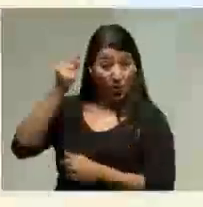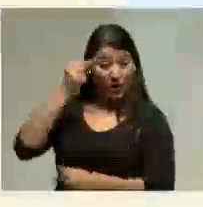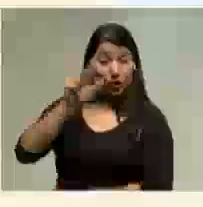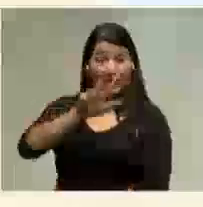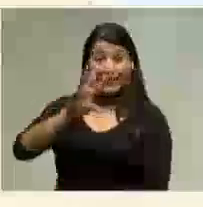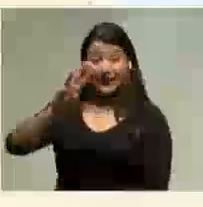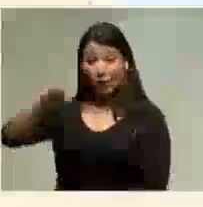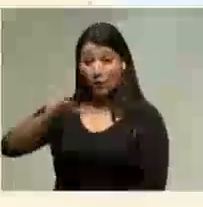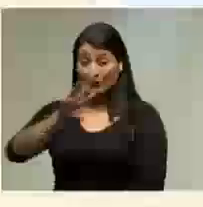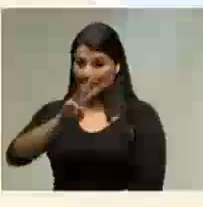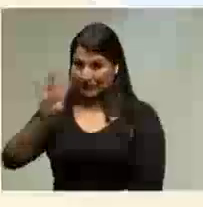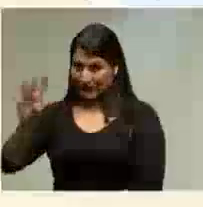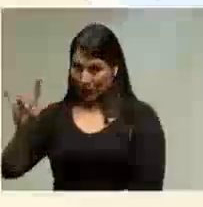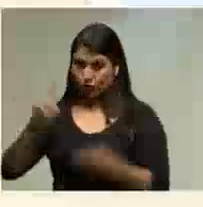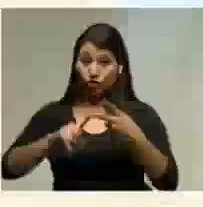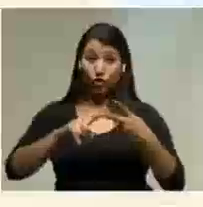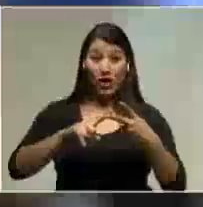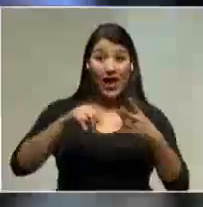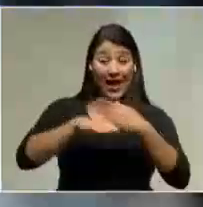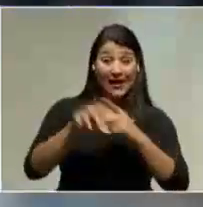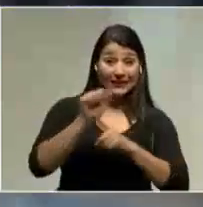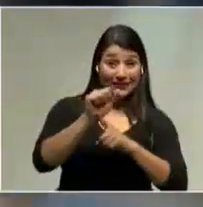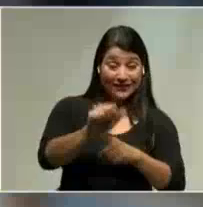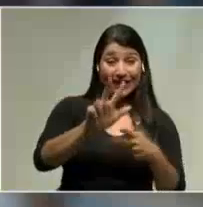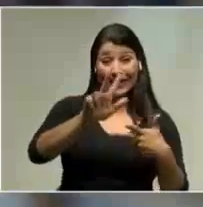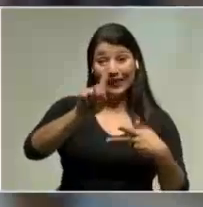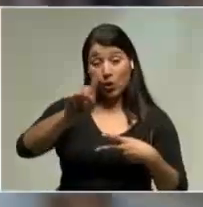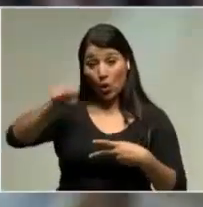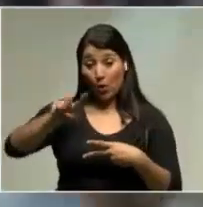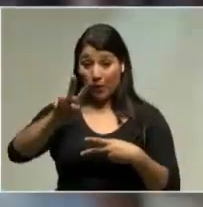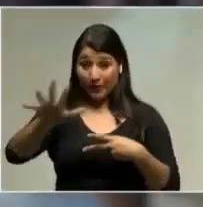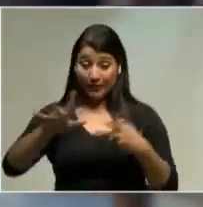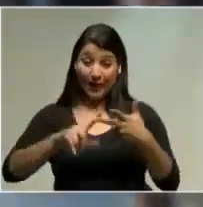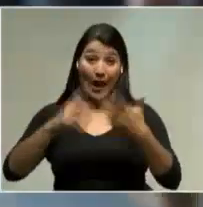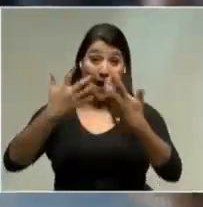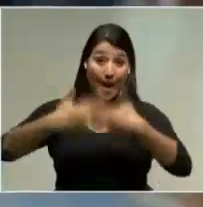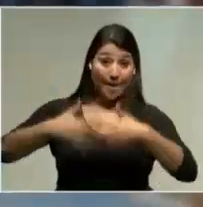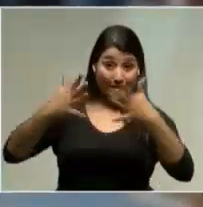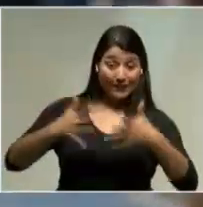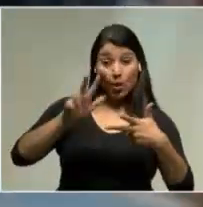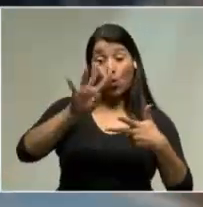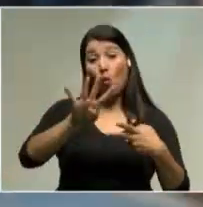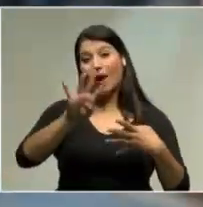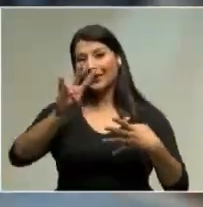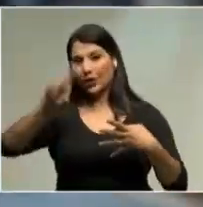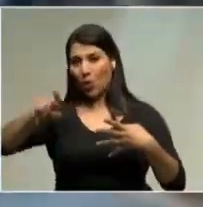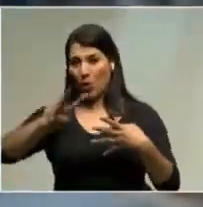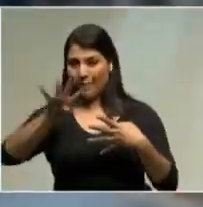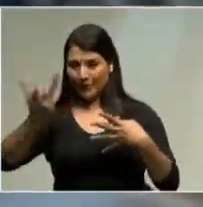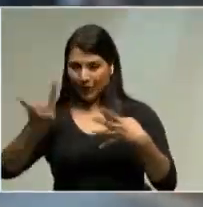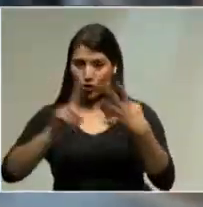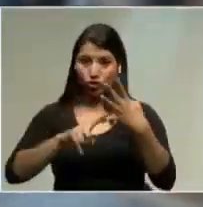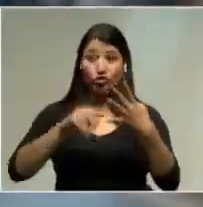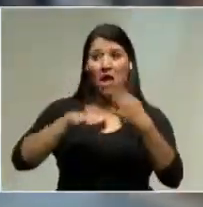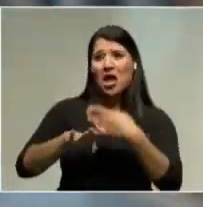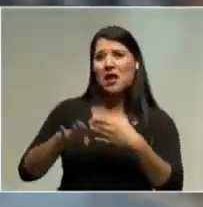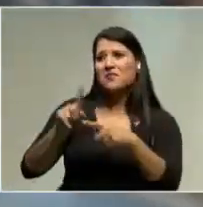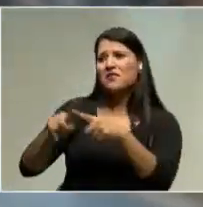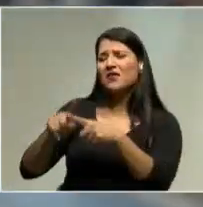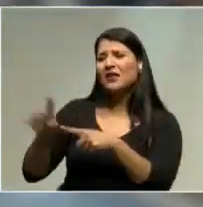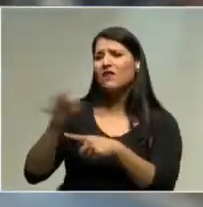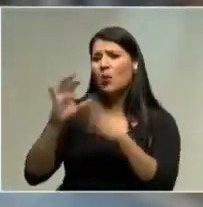36,68, en los sindicatos 31,25, en empresarios 47,28, en medios de